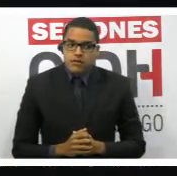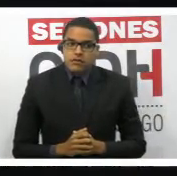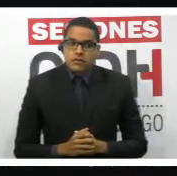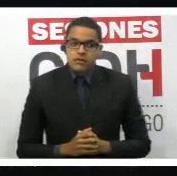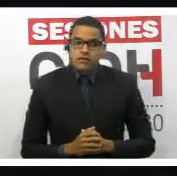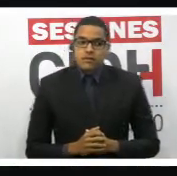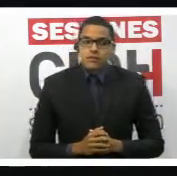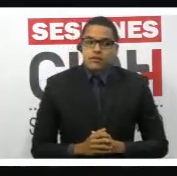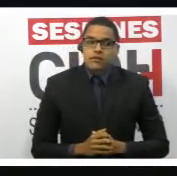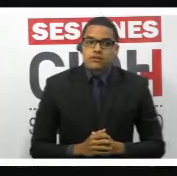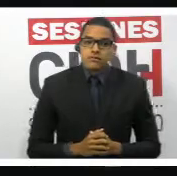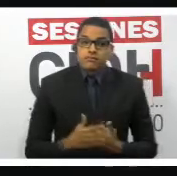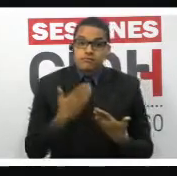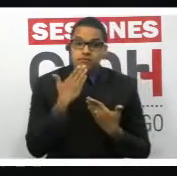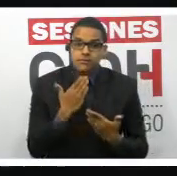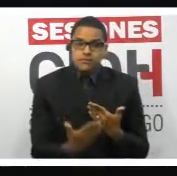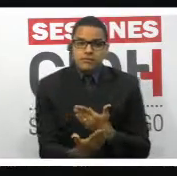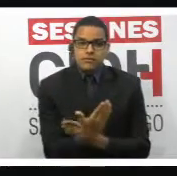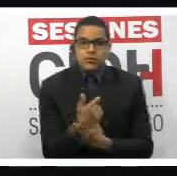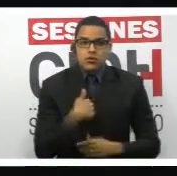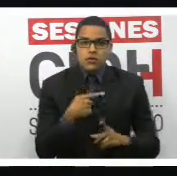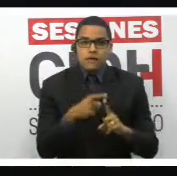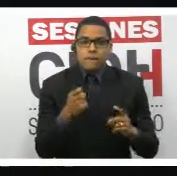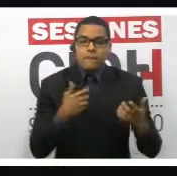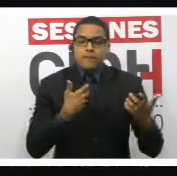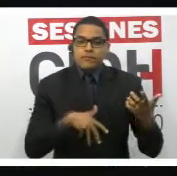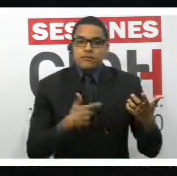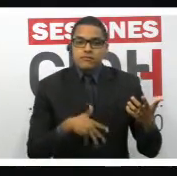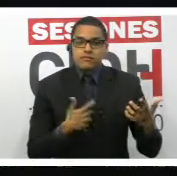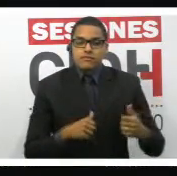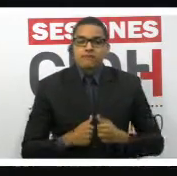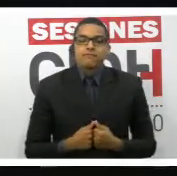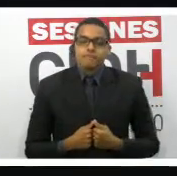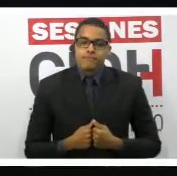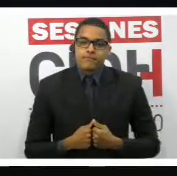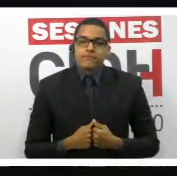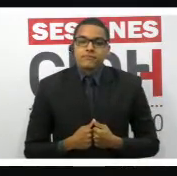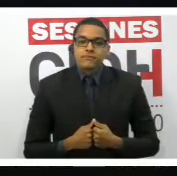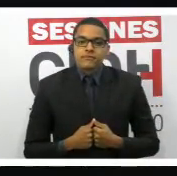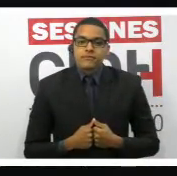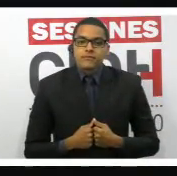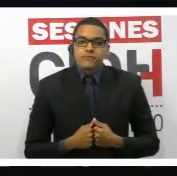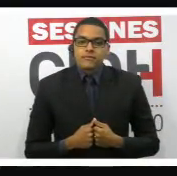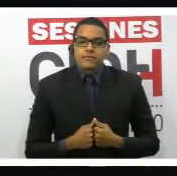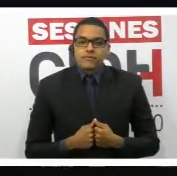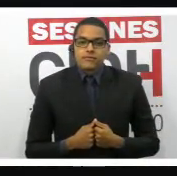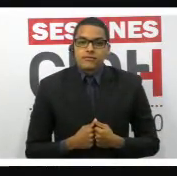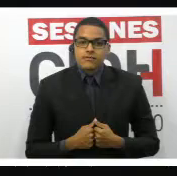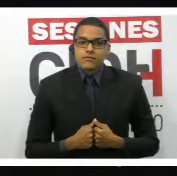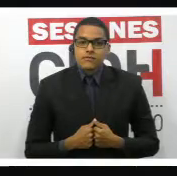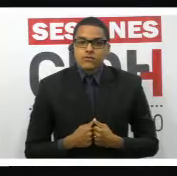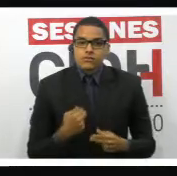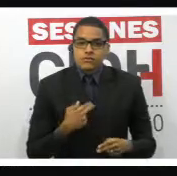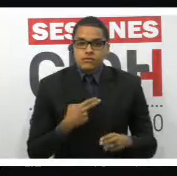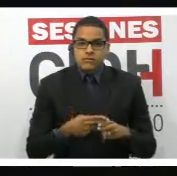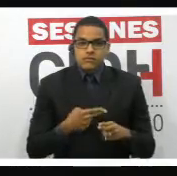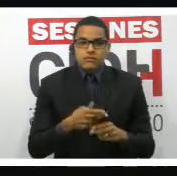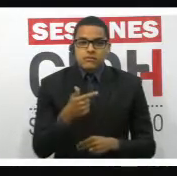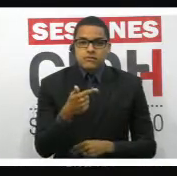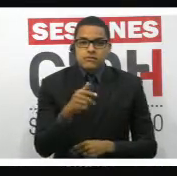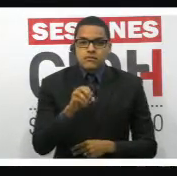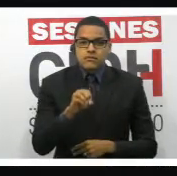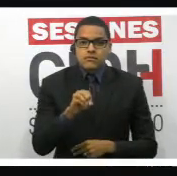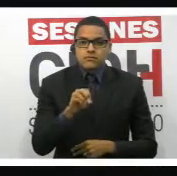buenos días argentina de la red de derecho a las personas con discapacidad gonzalo basile bueno